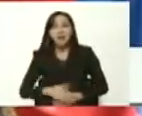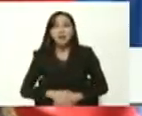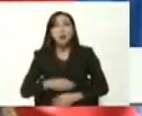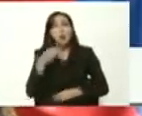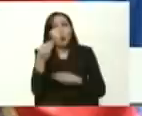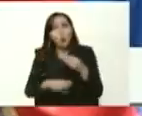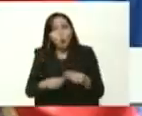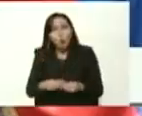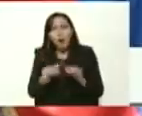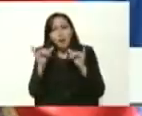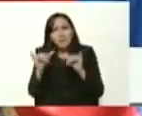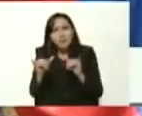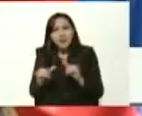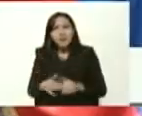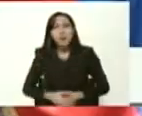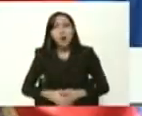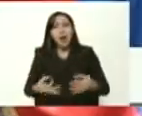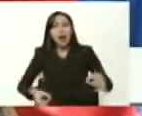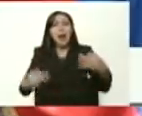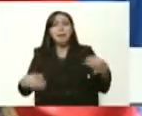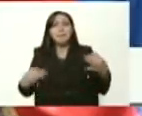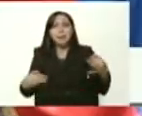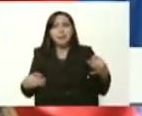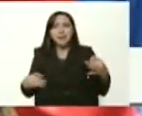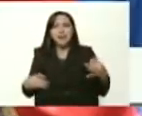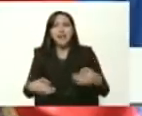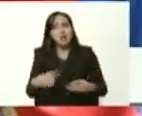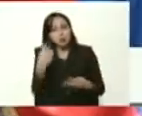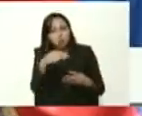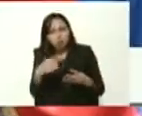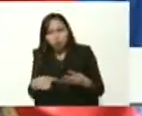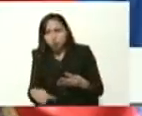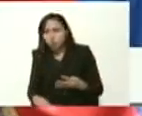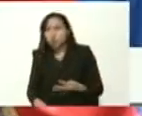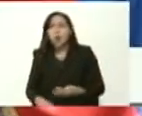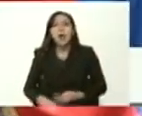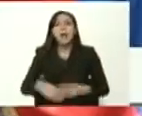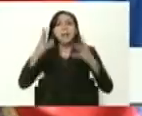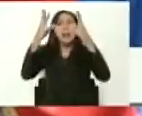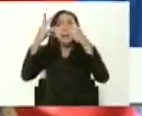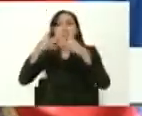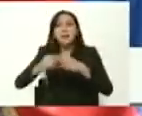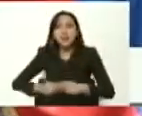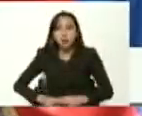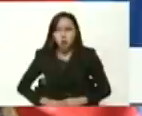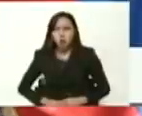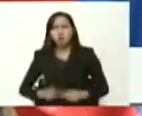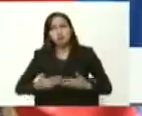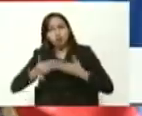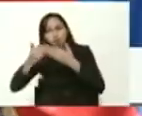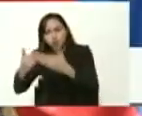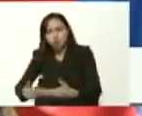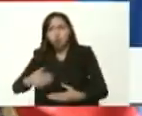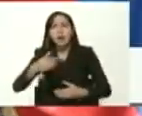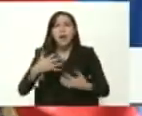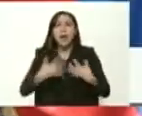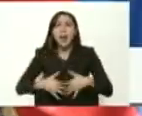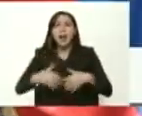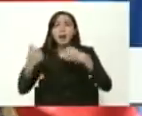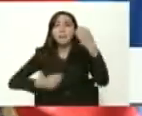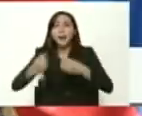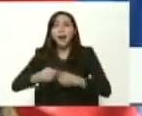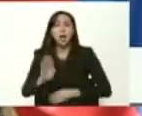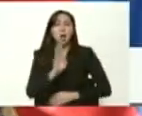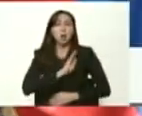su vez la papelería y los artículos de oficina a Lácteo Los Andes, siendo la misma propiedad